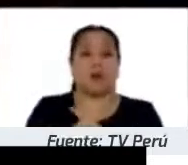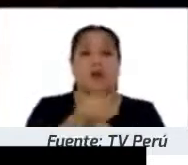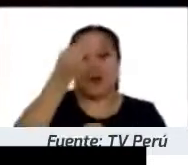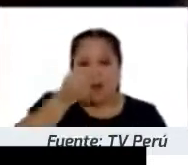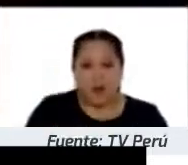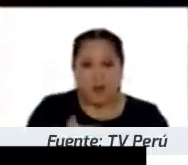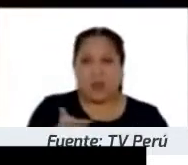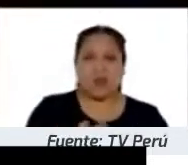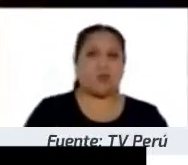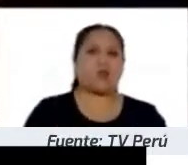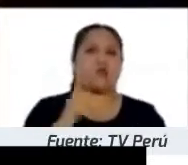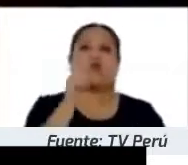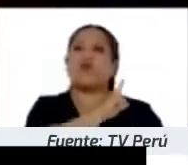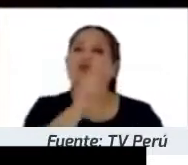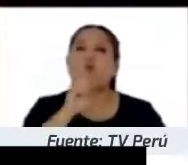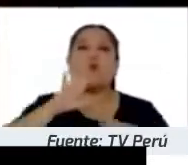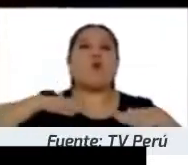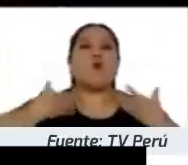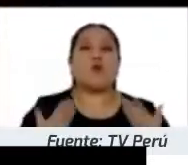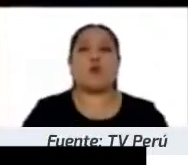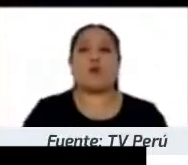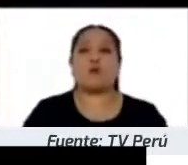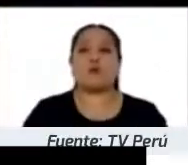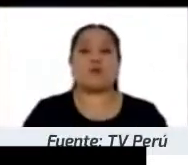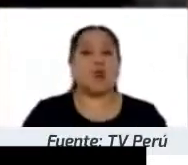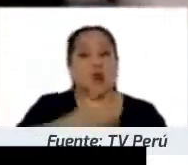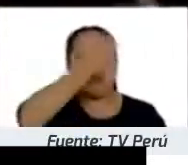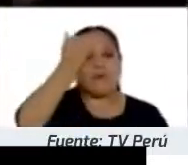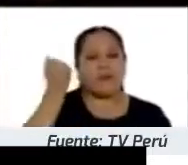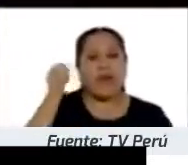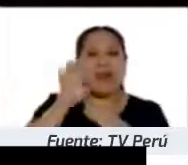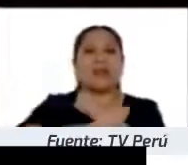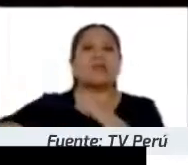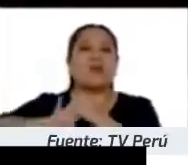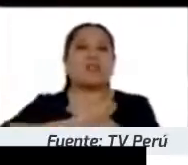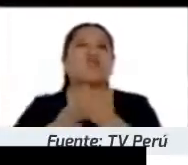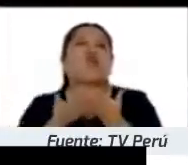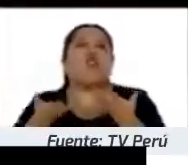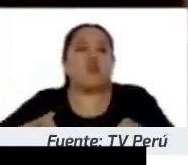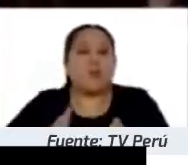realidad. No podemos arrancar de nuestras raíces.